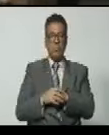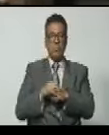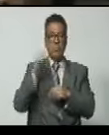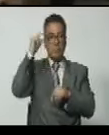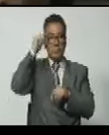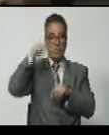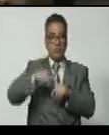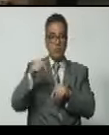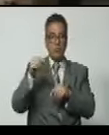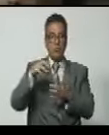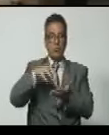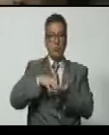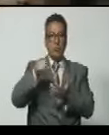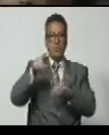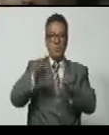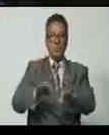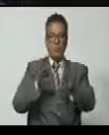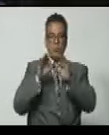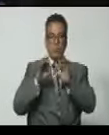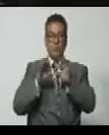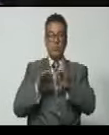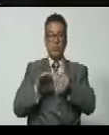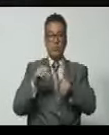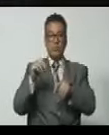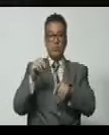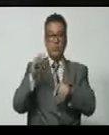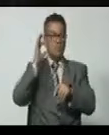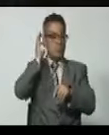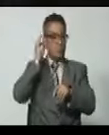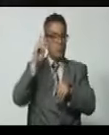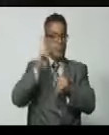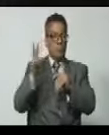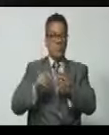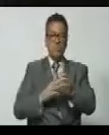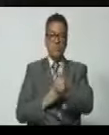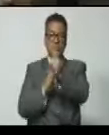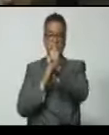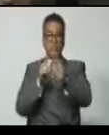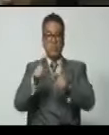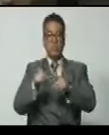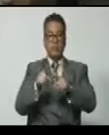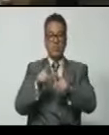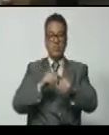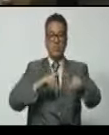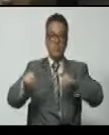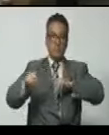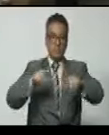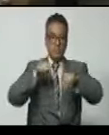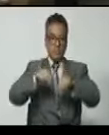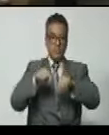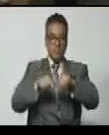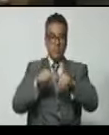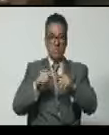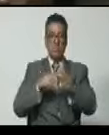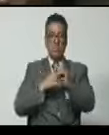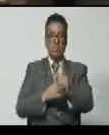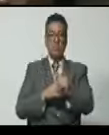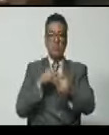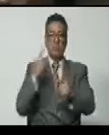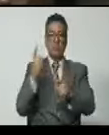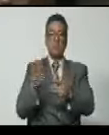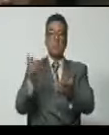la Mujer aquí en este hemiciclo, especialmente a la mujer venezolana, han sido dirigidas estas medidas coercitivas y unilaterales que